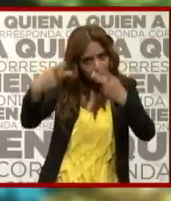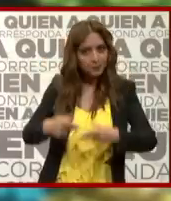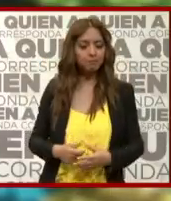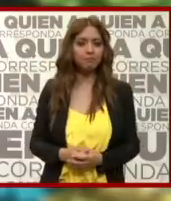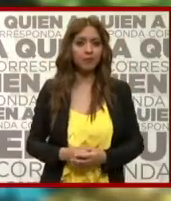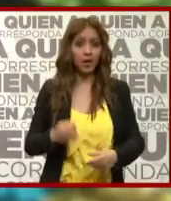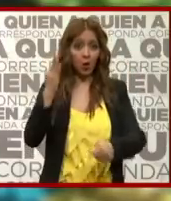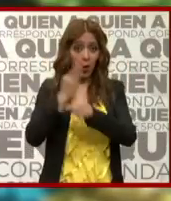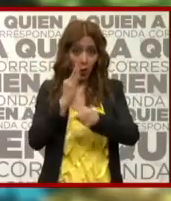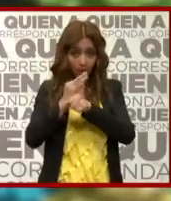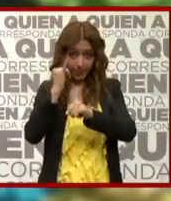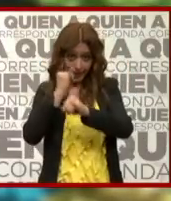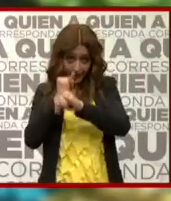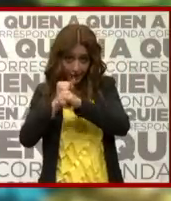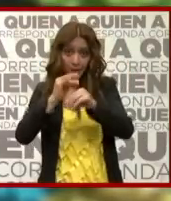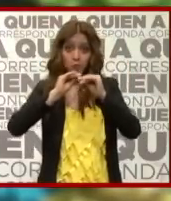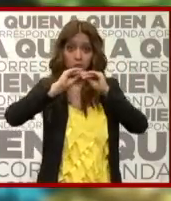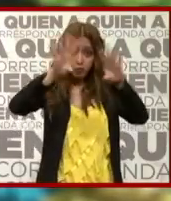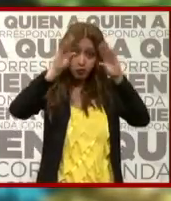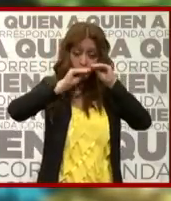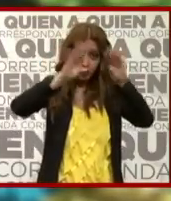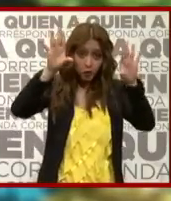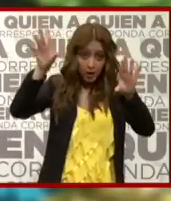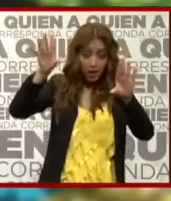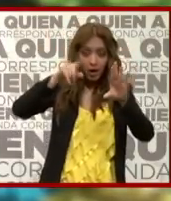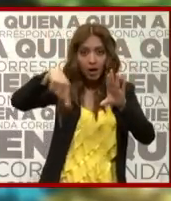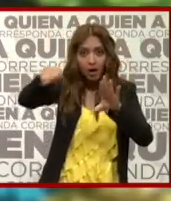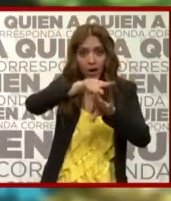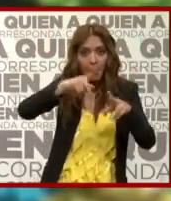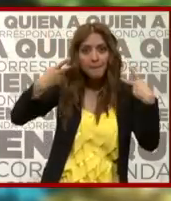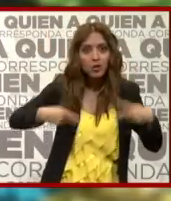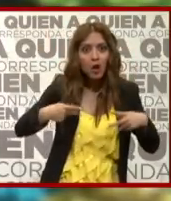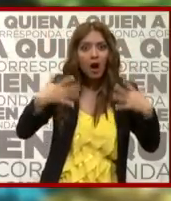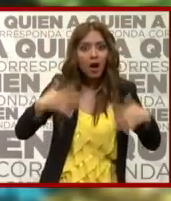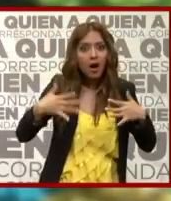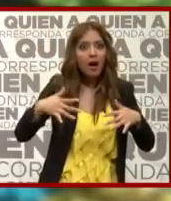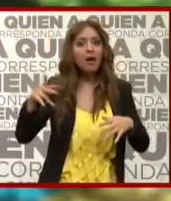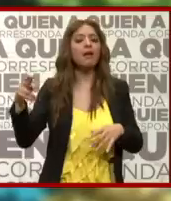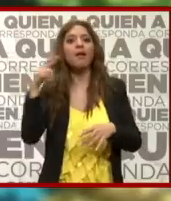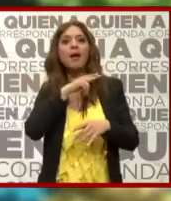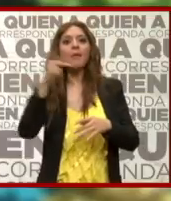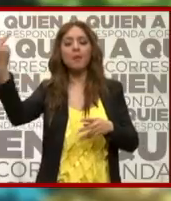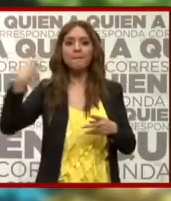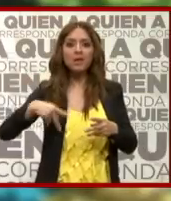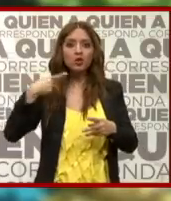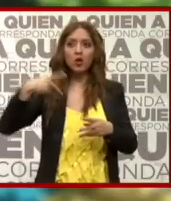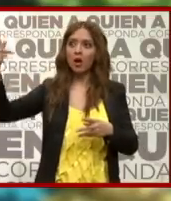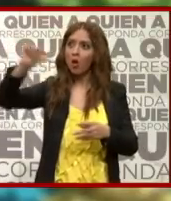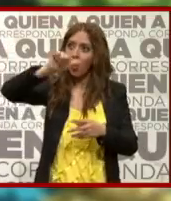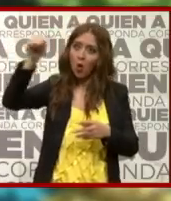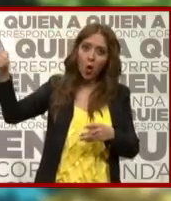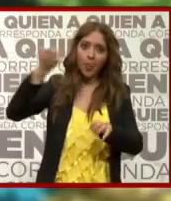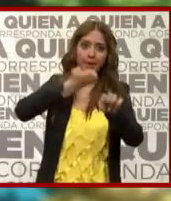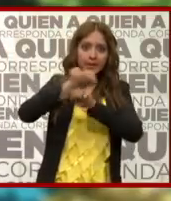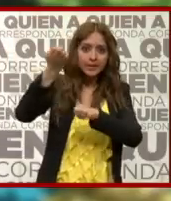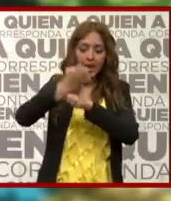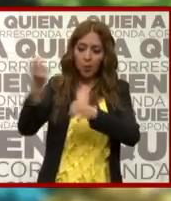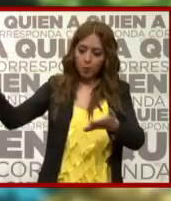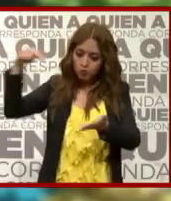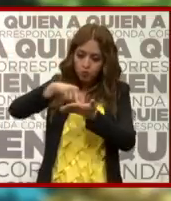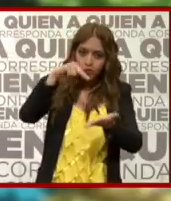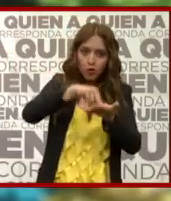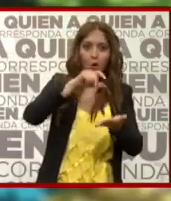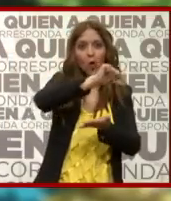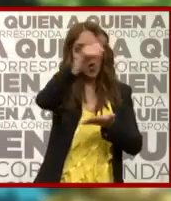las fotos que uno sube a las páginas sociales se hicieron famosas, empezaron a llegarnos clientes de otros estados, de